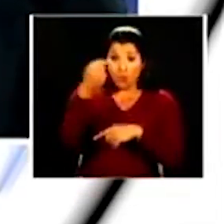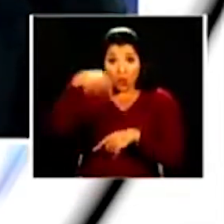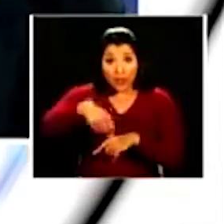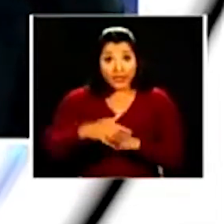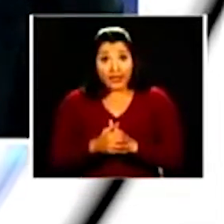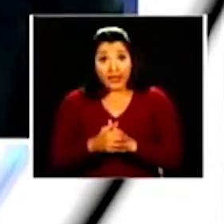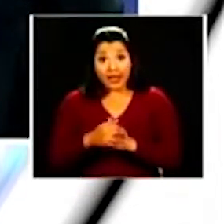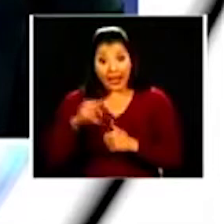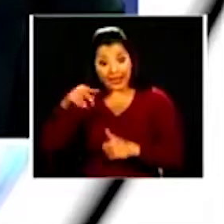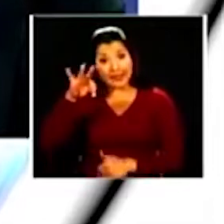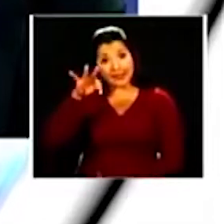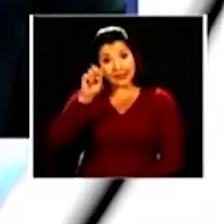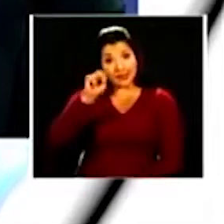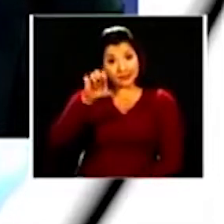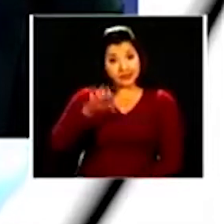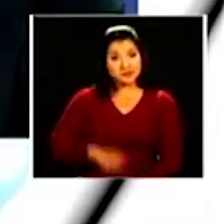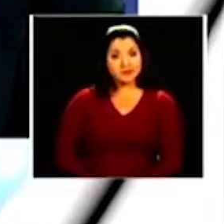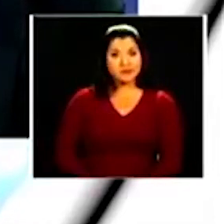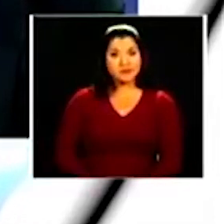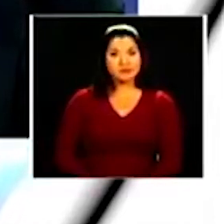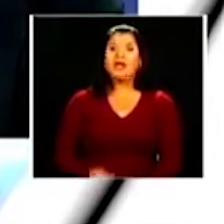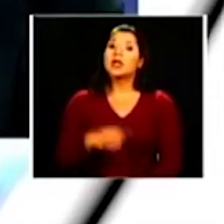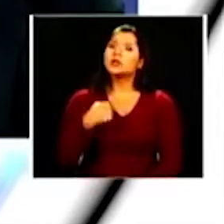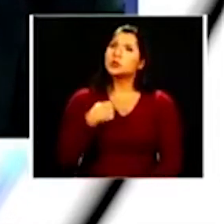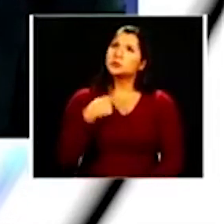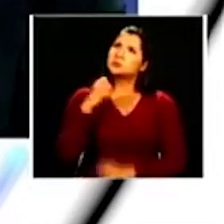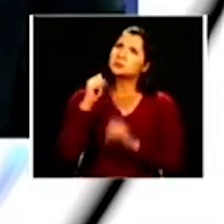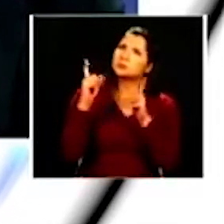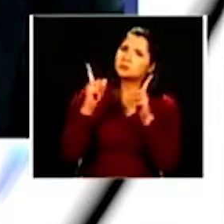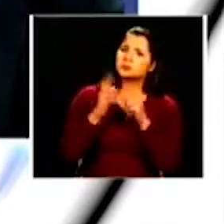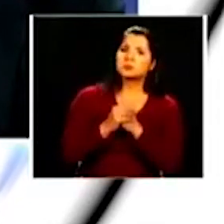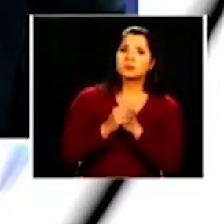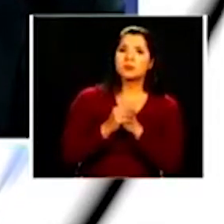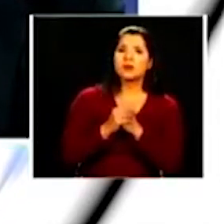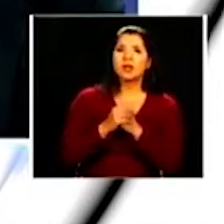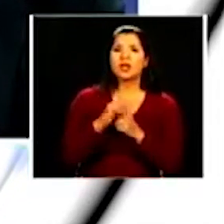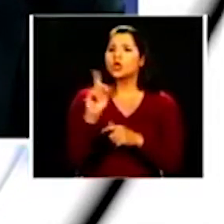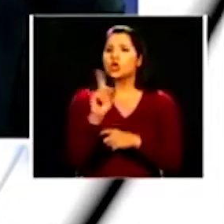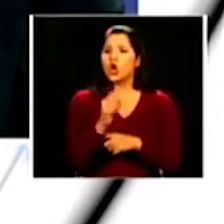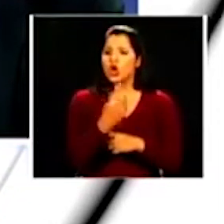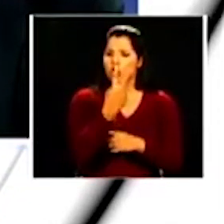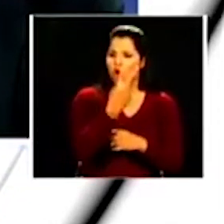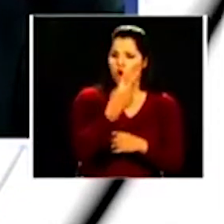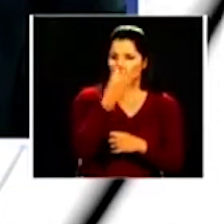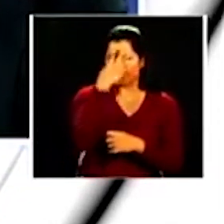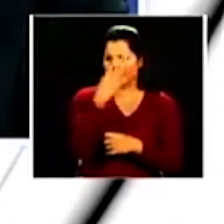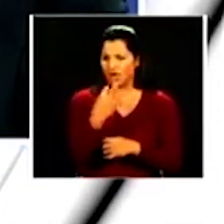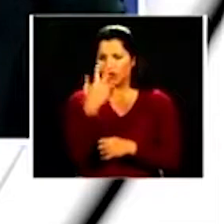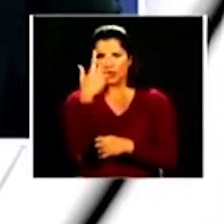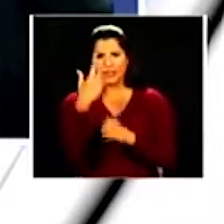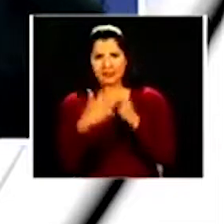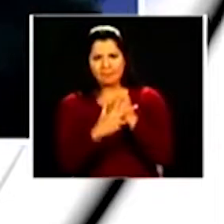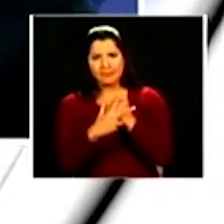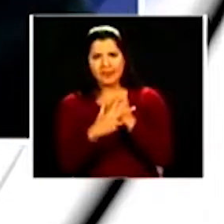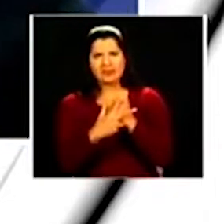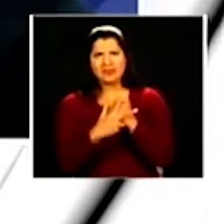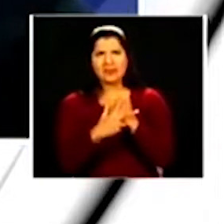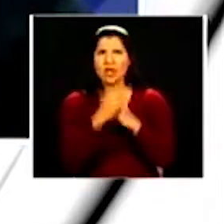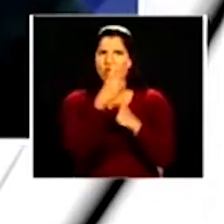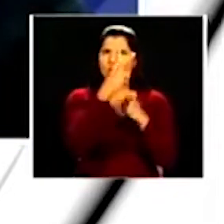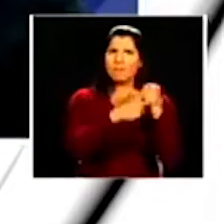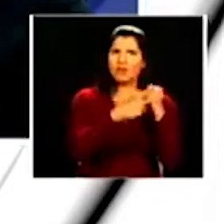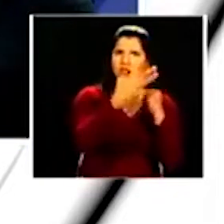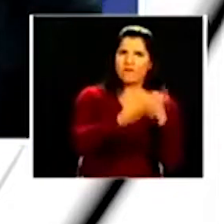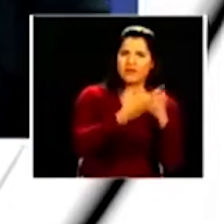del Tribunal Supremo de Elecciones, me llama muchísimo la atención que no en 2, sino creo que en 3 ocasiones, en 2 ocasiones de manera oficial